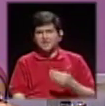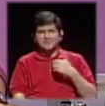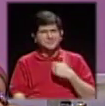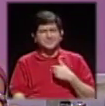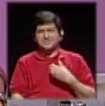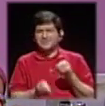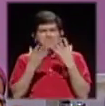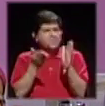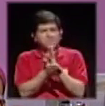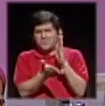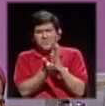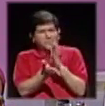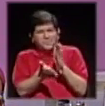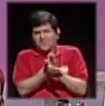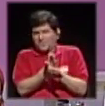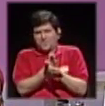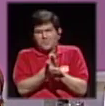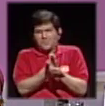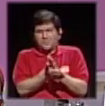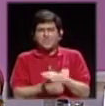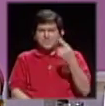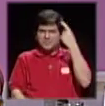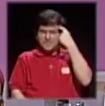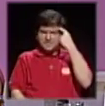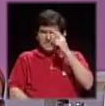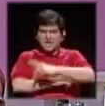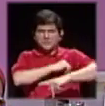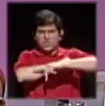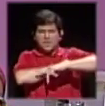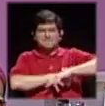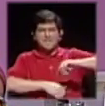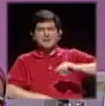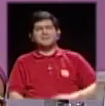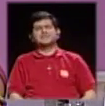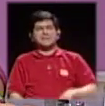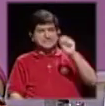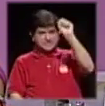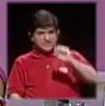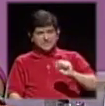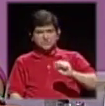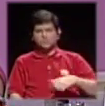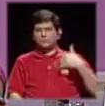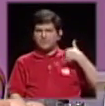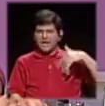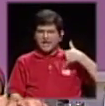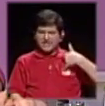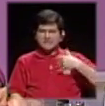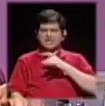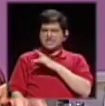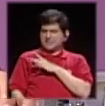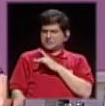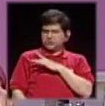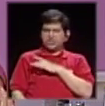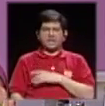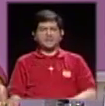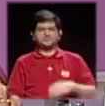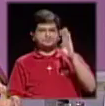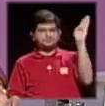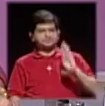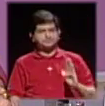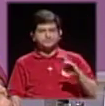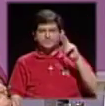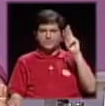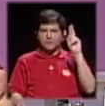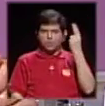bastante documentación de parte de los países del sur, principalmente Argentina, Chile, Brasil,